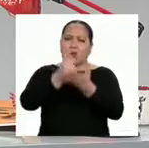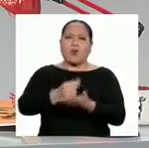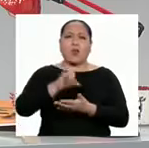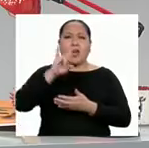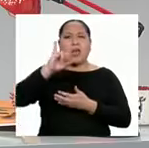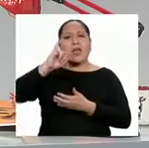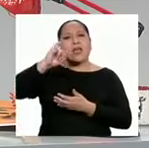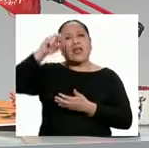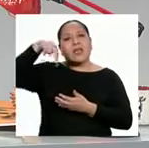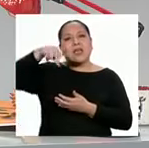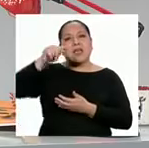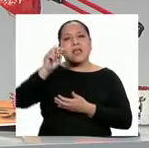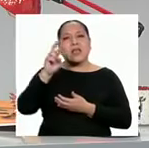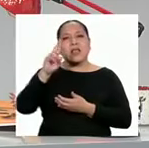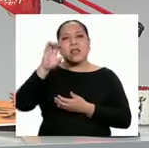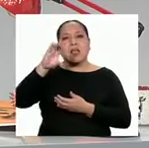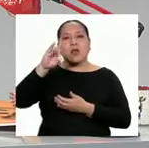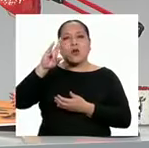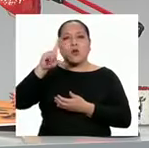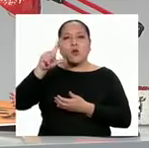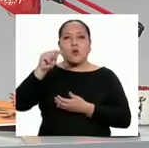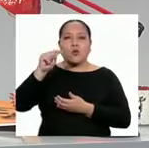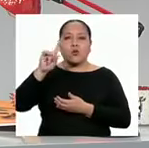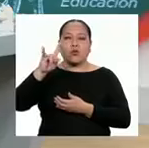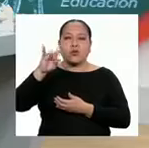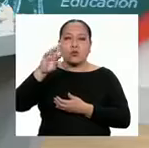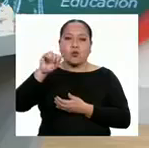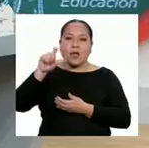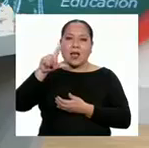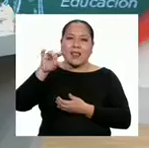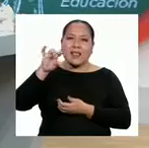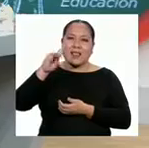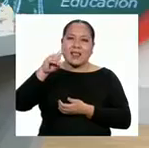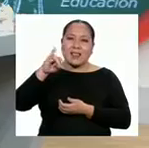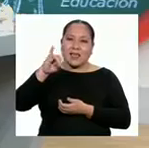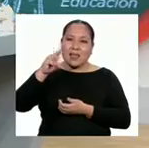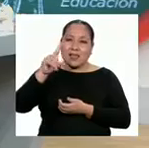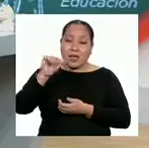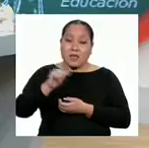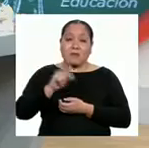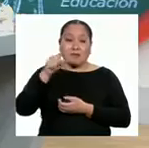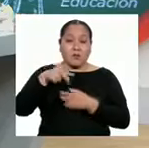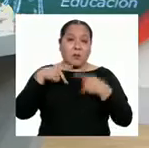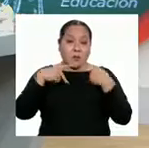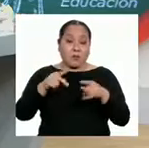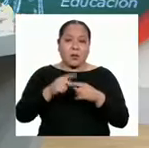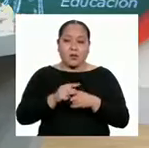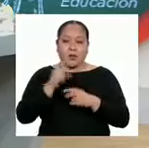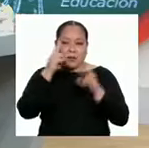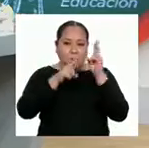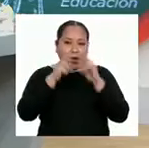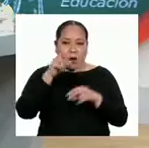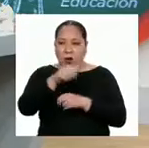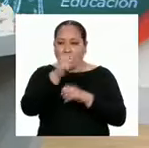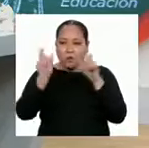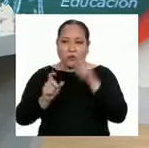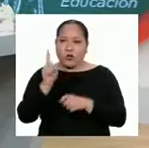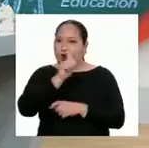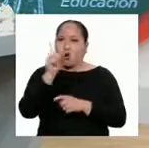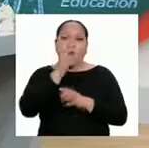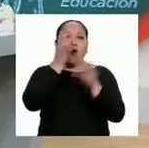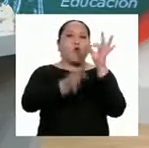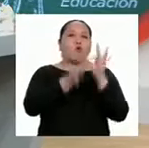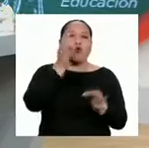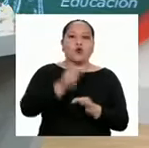el colegio! Porque nos permite comprender a los demás, sin juzgar ni clasificar como